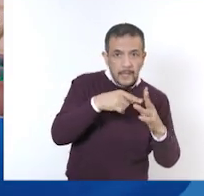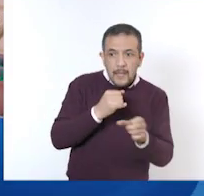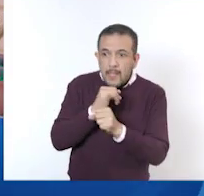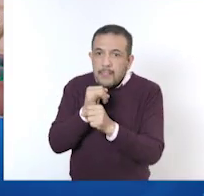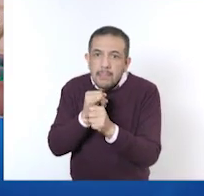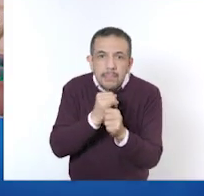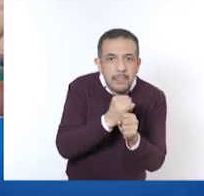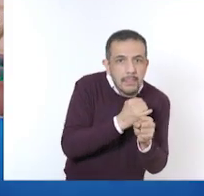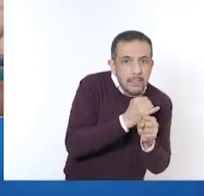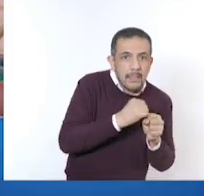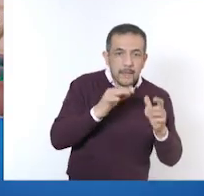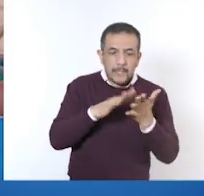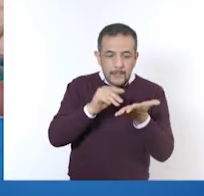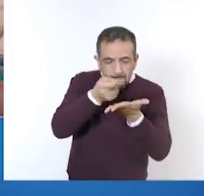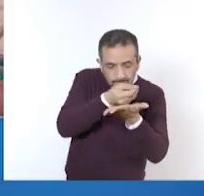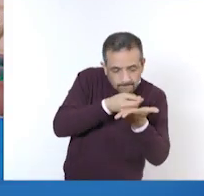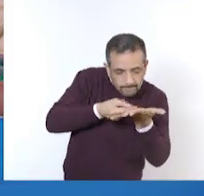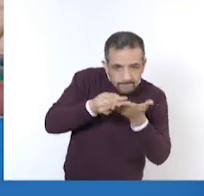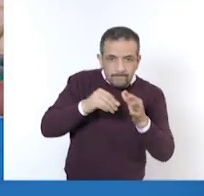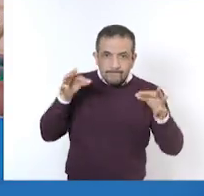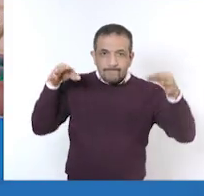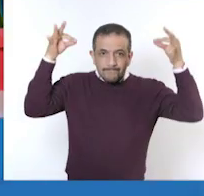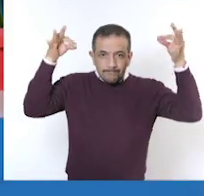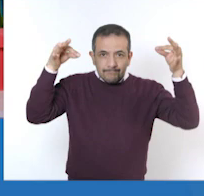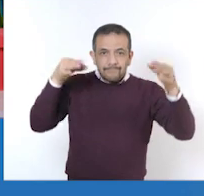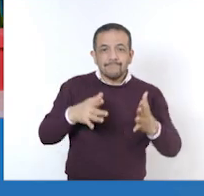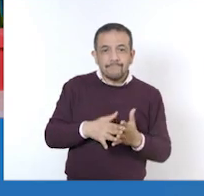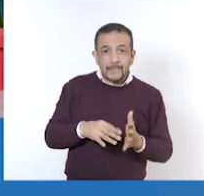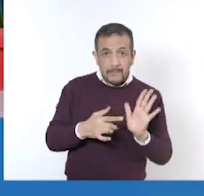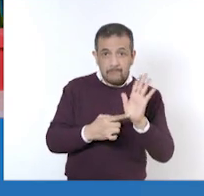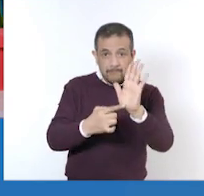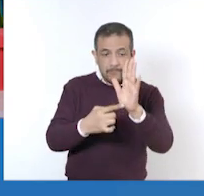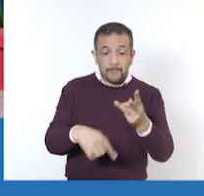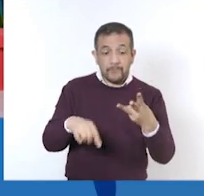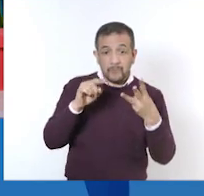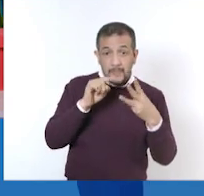investigar y crear un cartel con lo que investigaste.